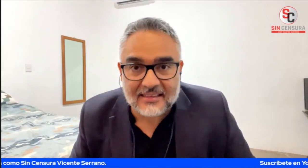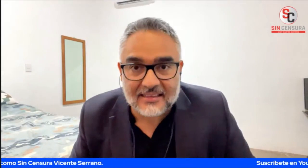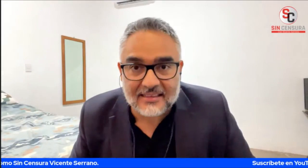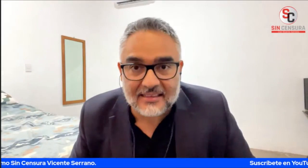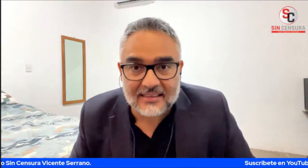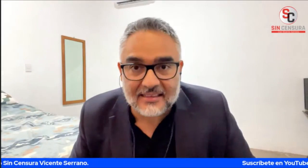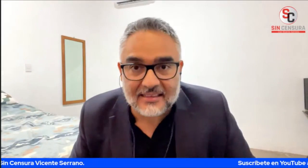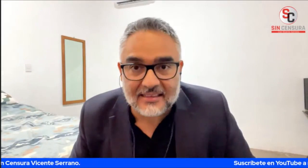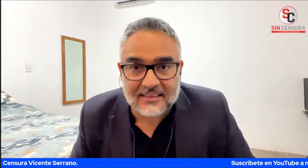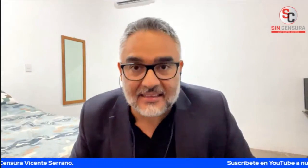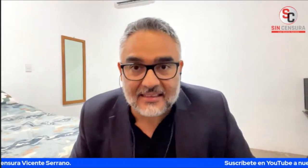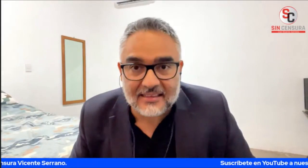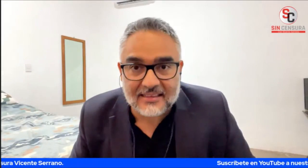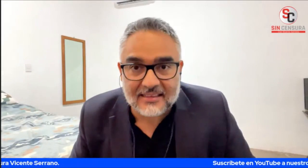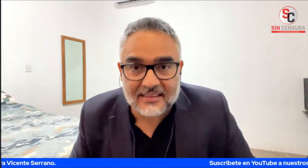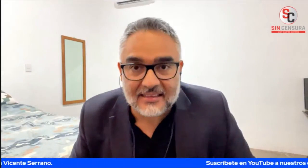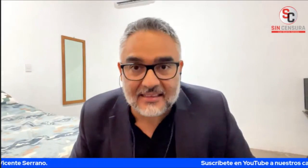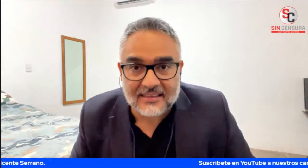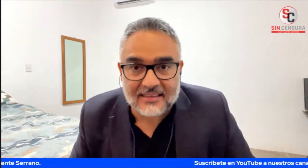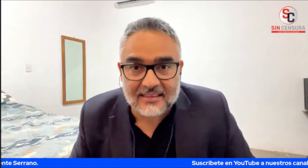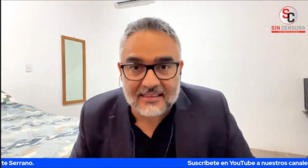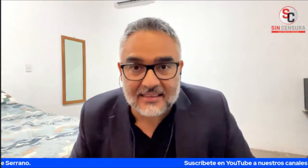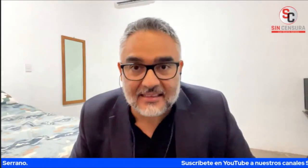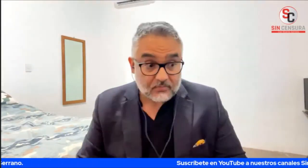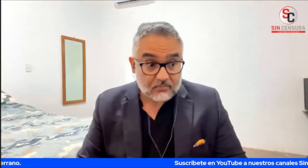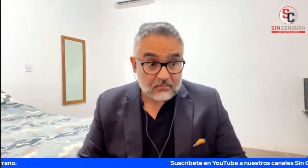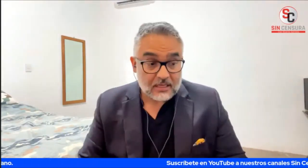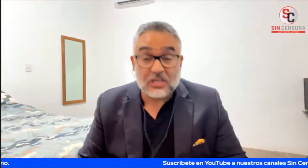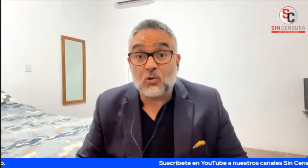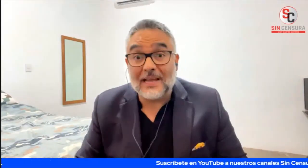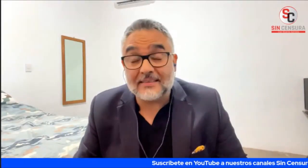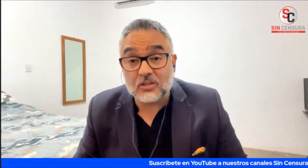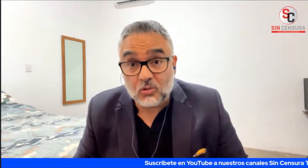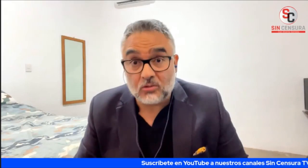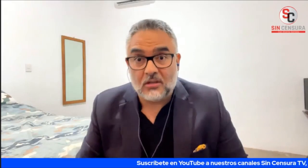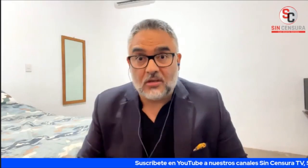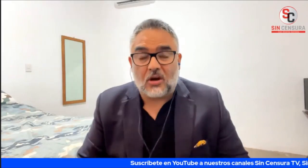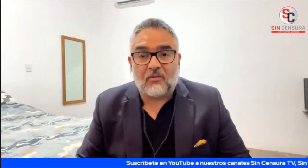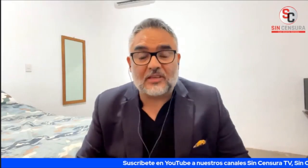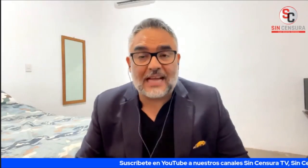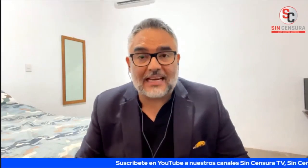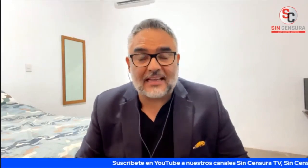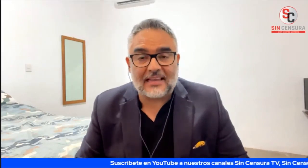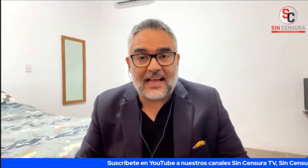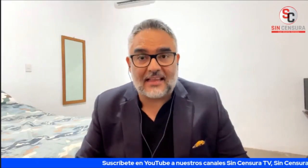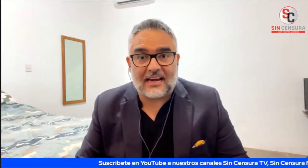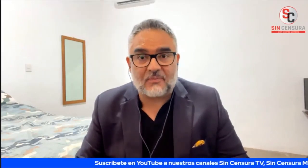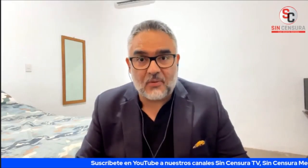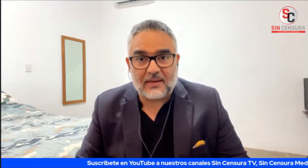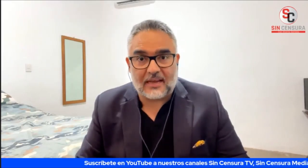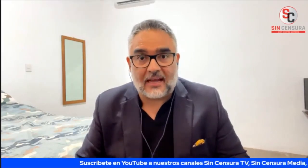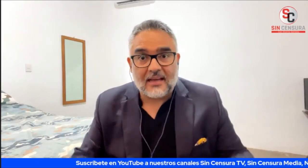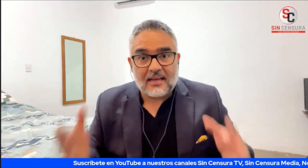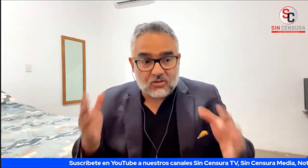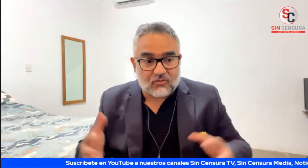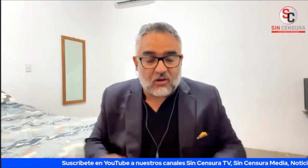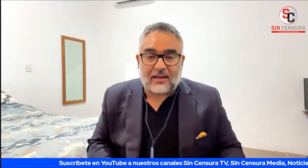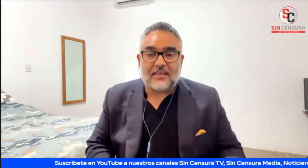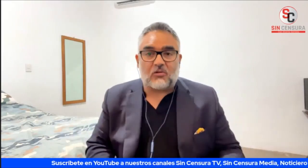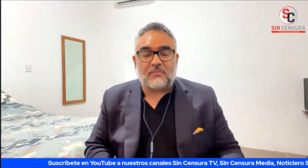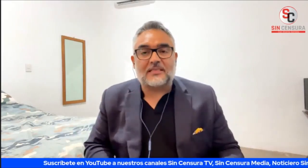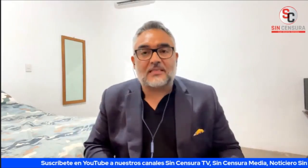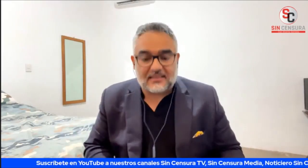hasta la madre de Alejandro Gertz Manero y su lentitud como fiscal general de la República. Esto